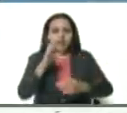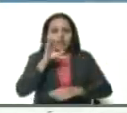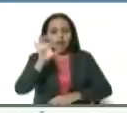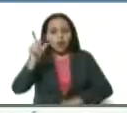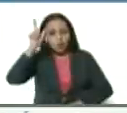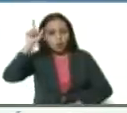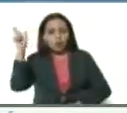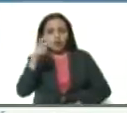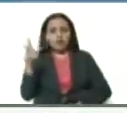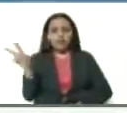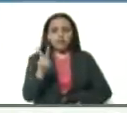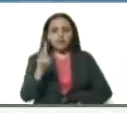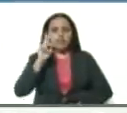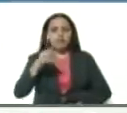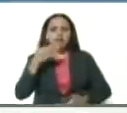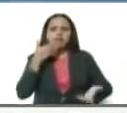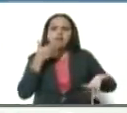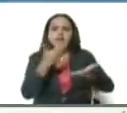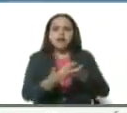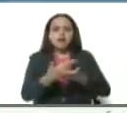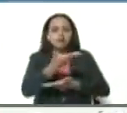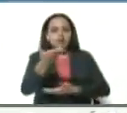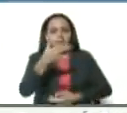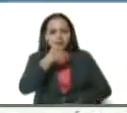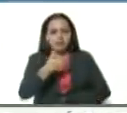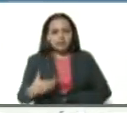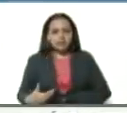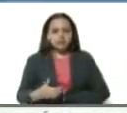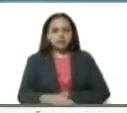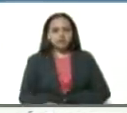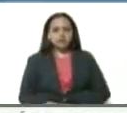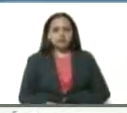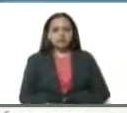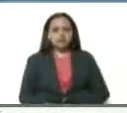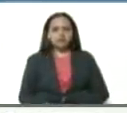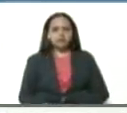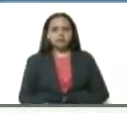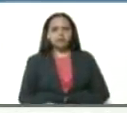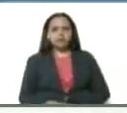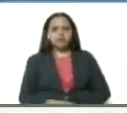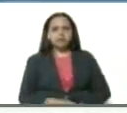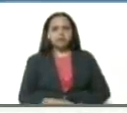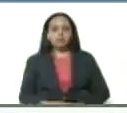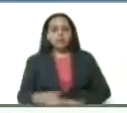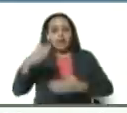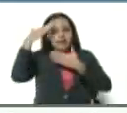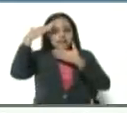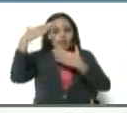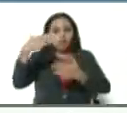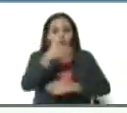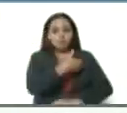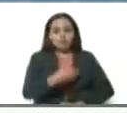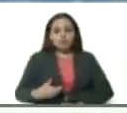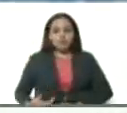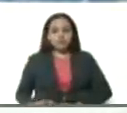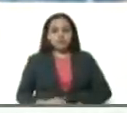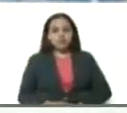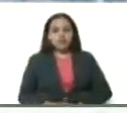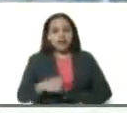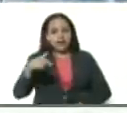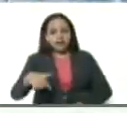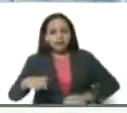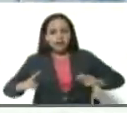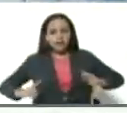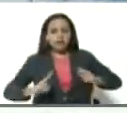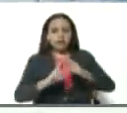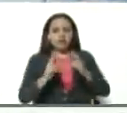Venezuela, y también darle las gracias a usted, presidente. Rosa. Saludo, presidente. Ante todo, me encuentro